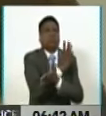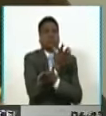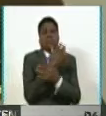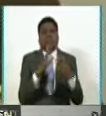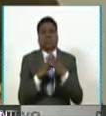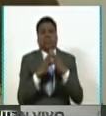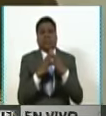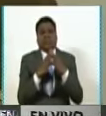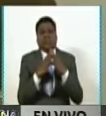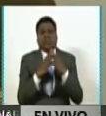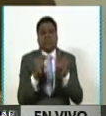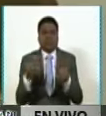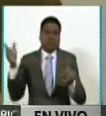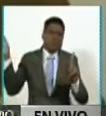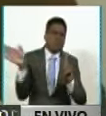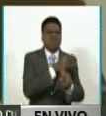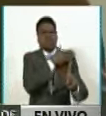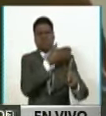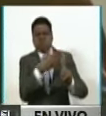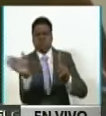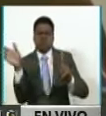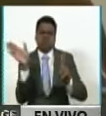esclavos, dándole tierra,